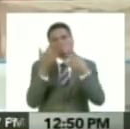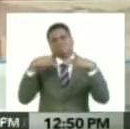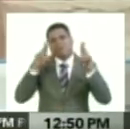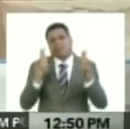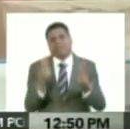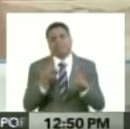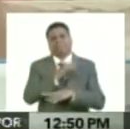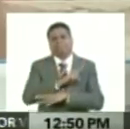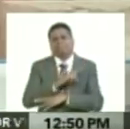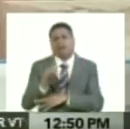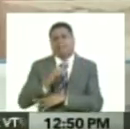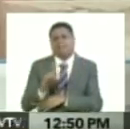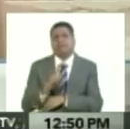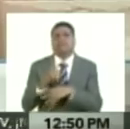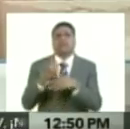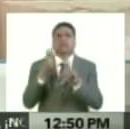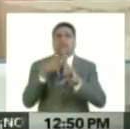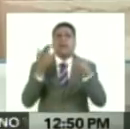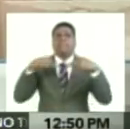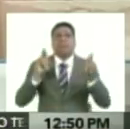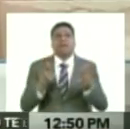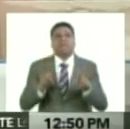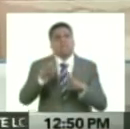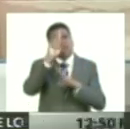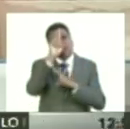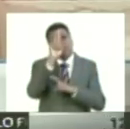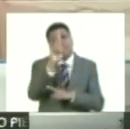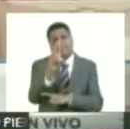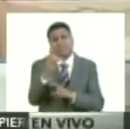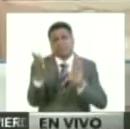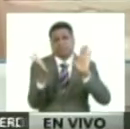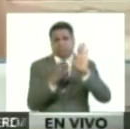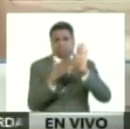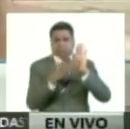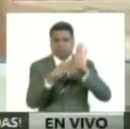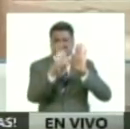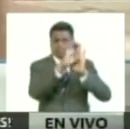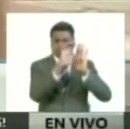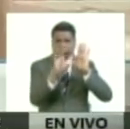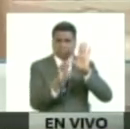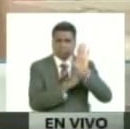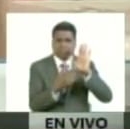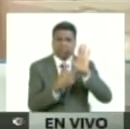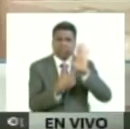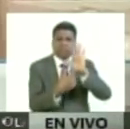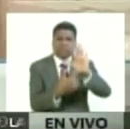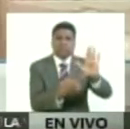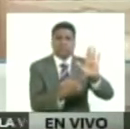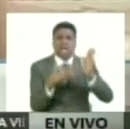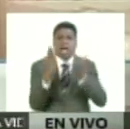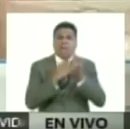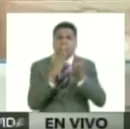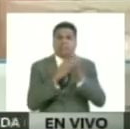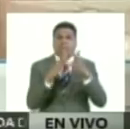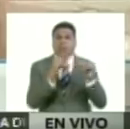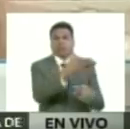insiste en el respeto al Popol Vuh de Venezuela, al libro de todos de